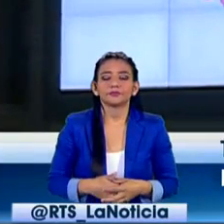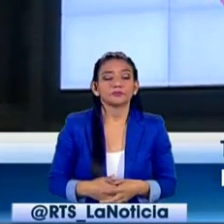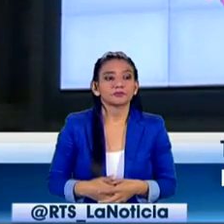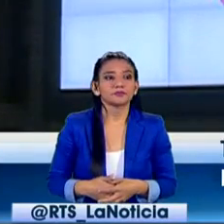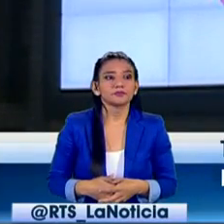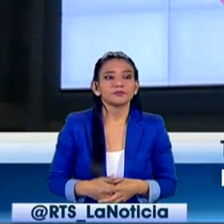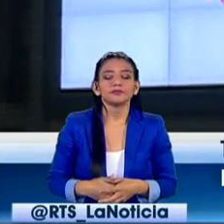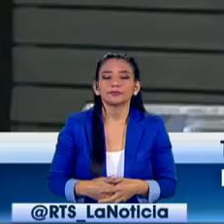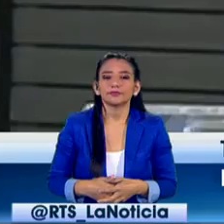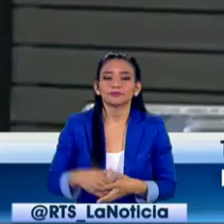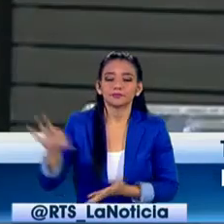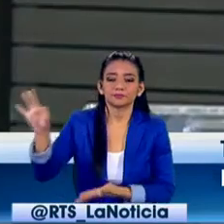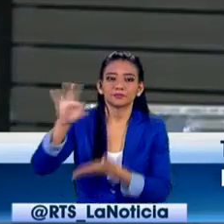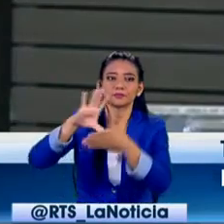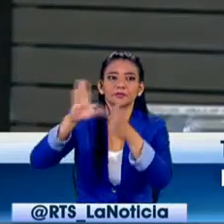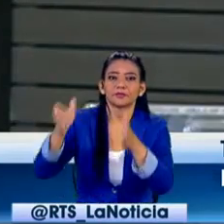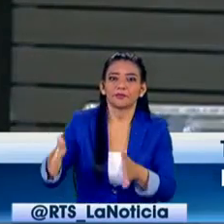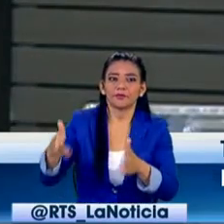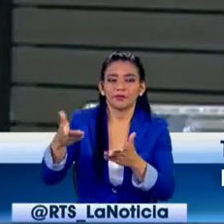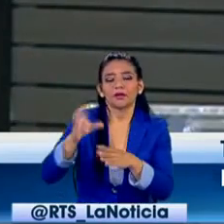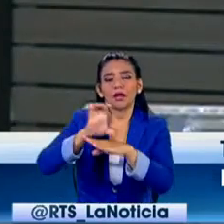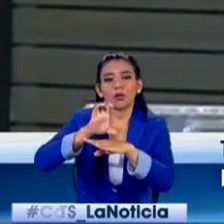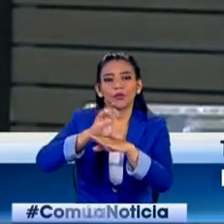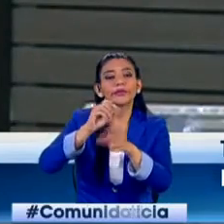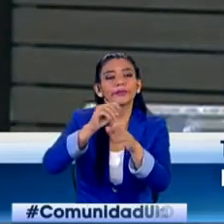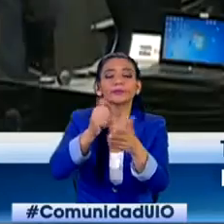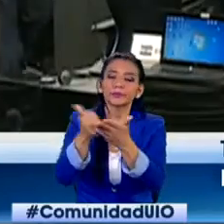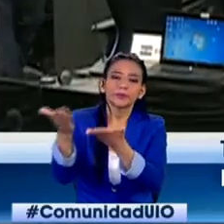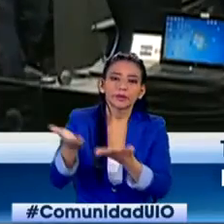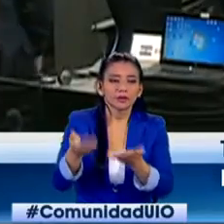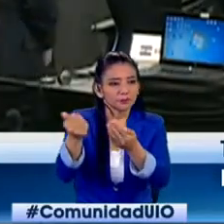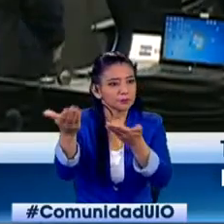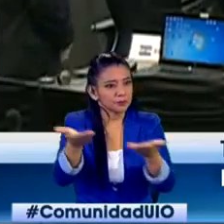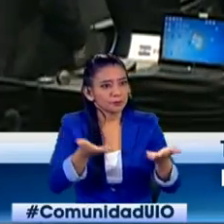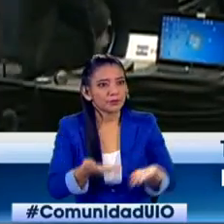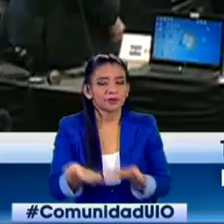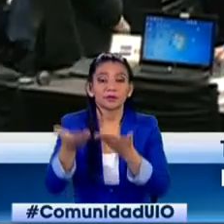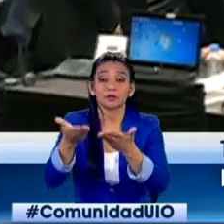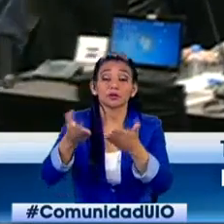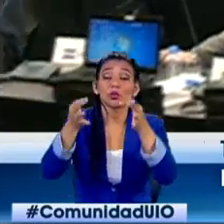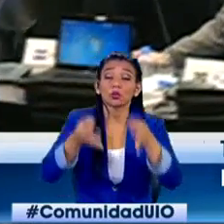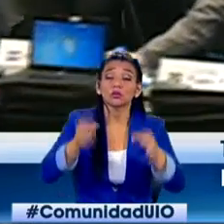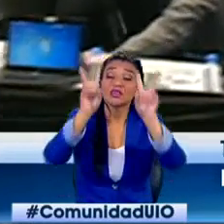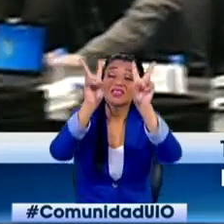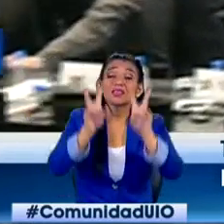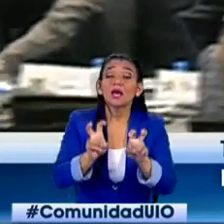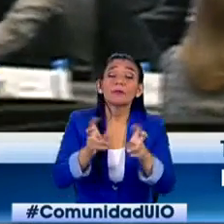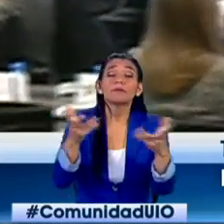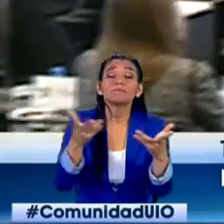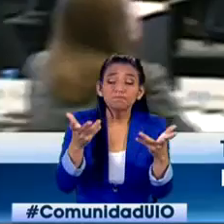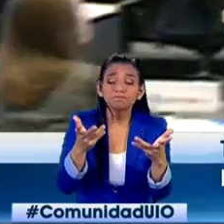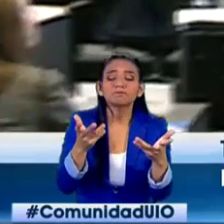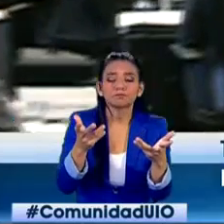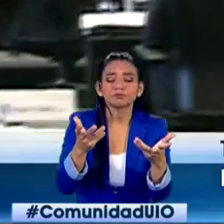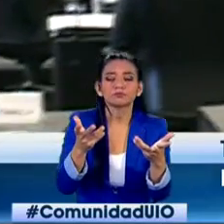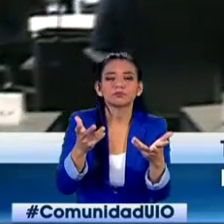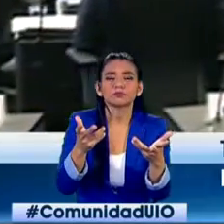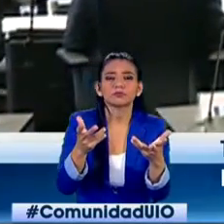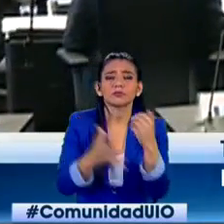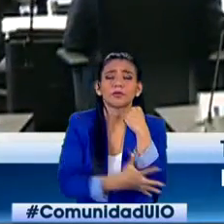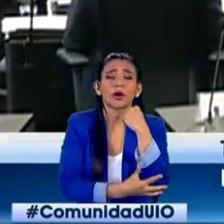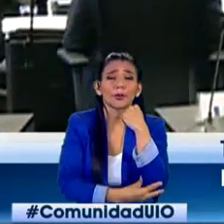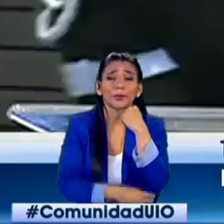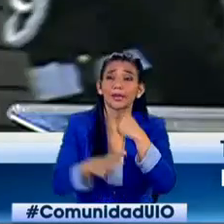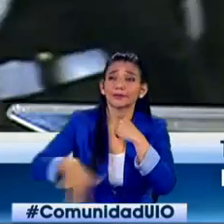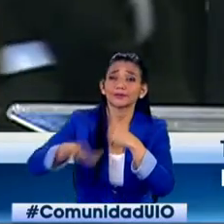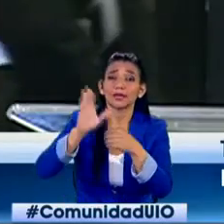El canciller de la República dio la bienvenida a sus homólogos. Aquí adelantó que uno de los temas que abordarán es el de la eliminación de la extrema pobreza